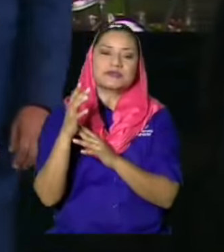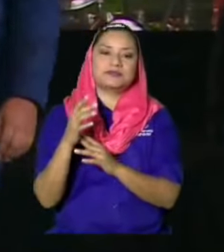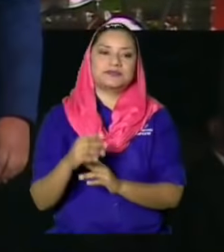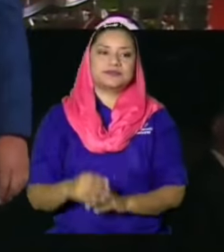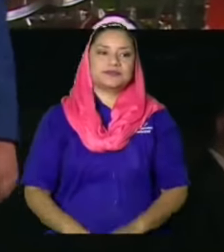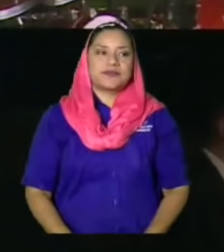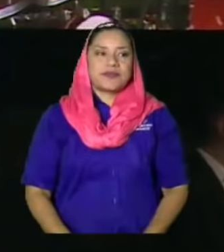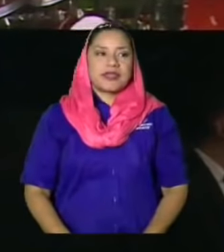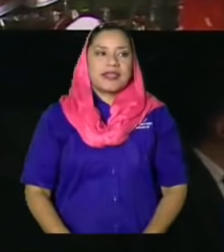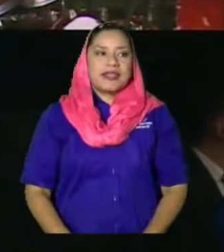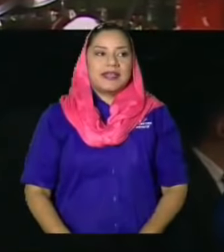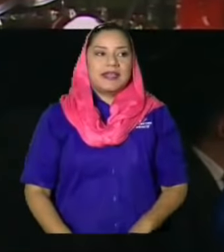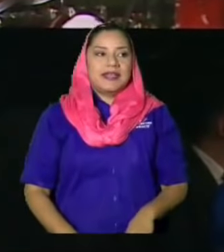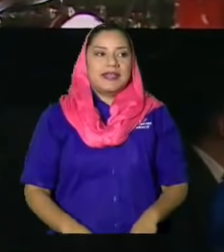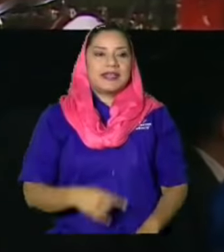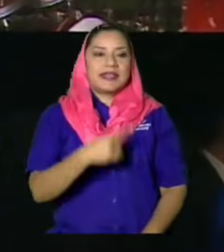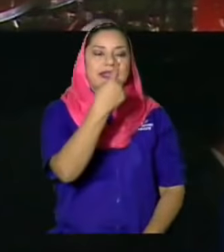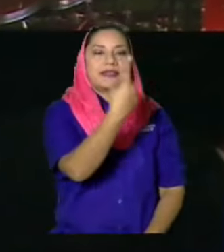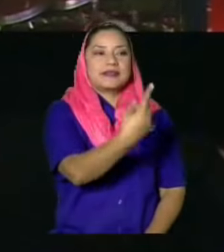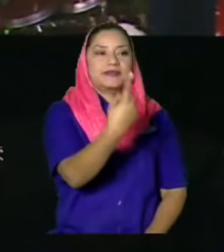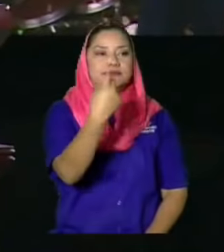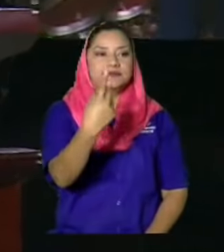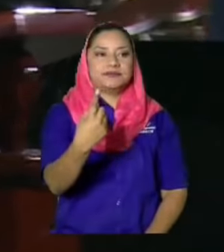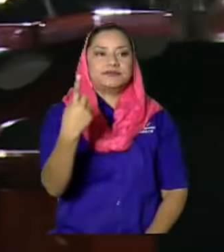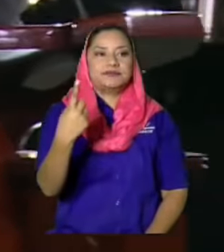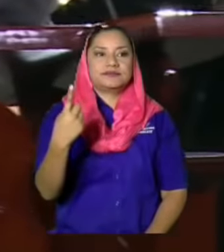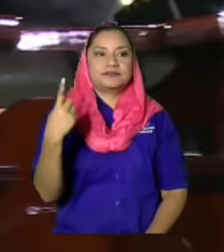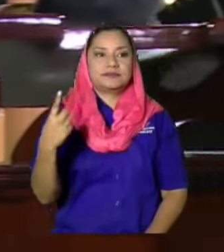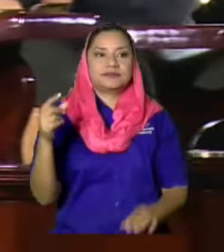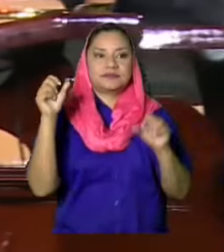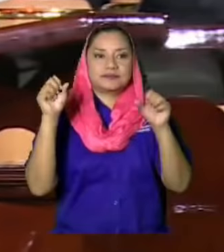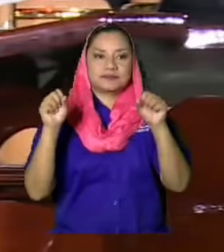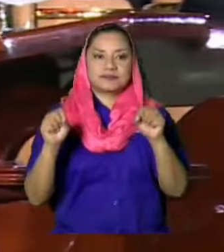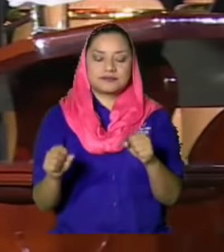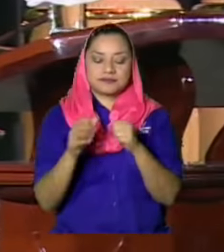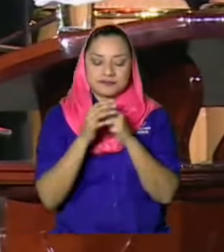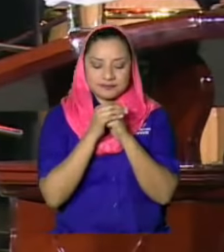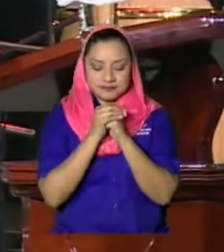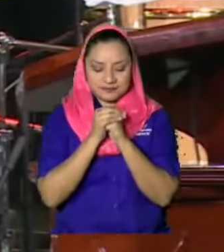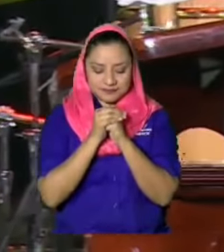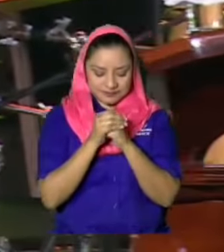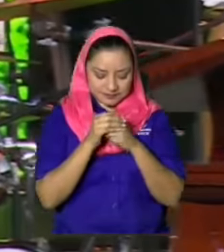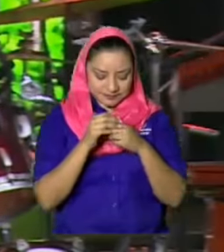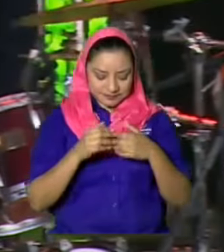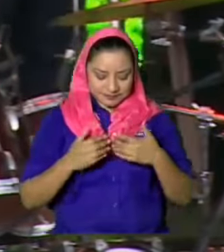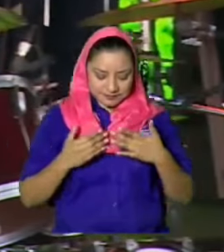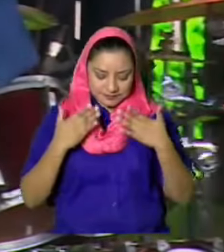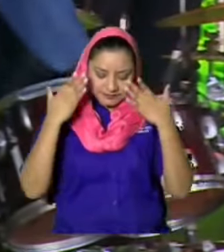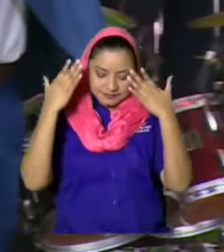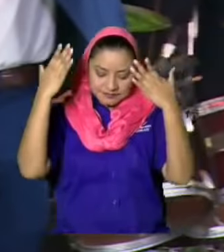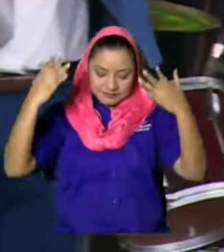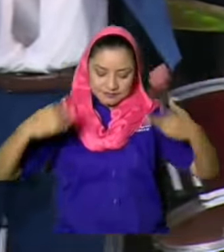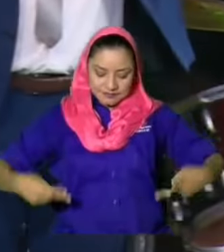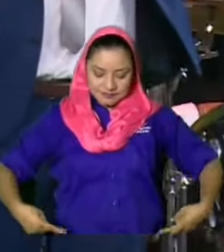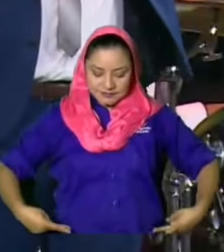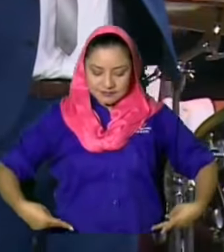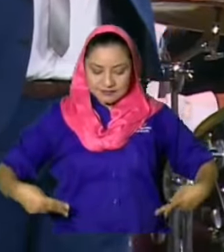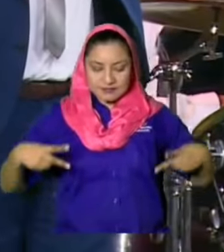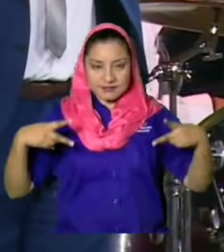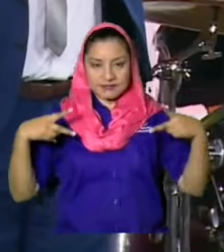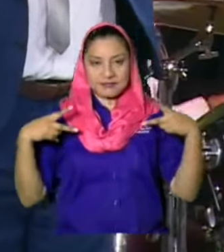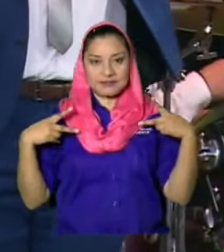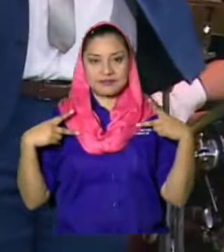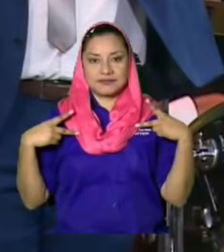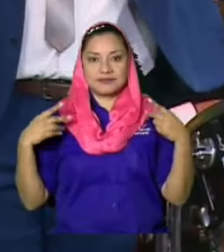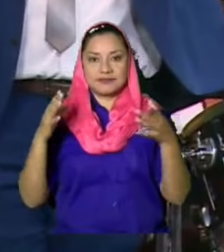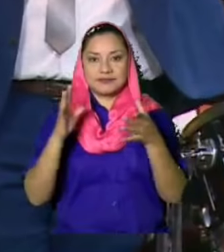a clamar, mientras iglesia levantas un clamor por tu gente, levantas un clamor, aleluya, por tus hijos, por